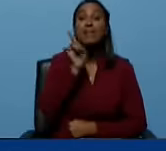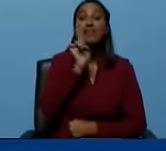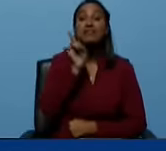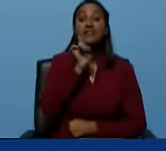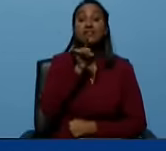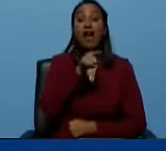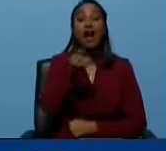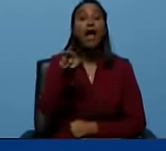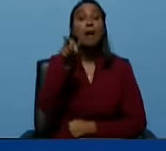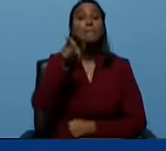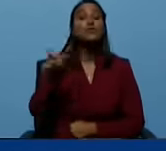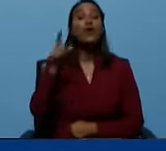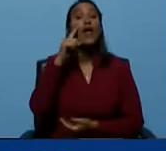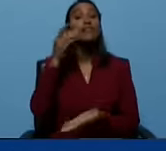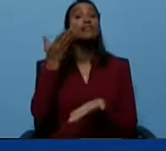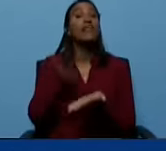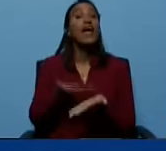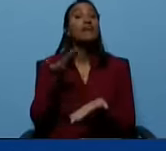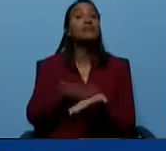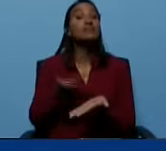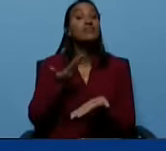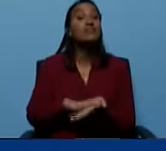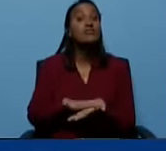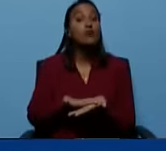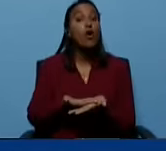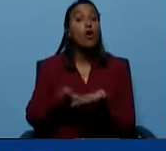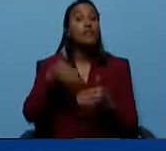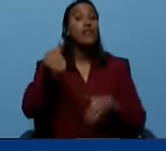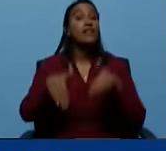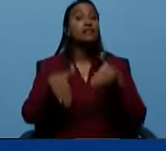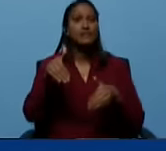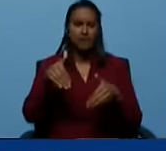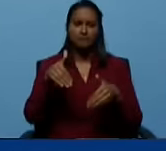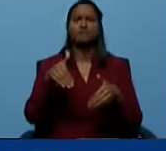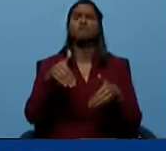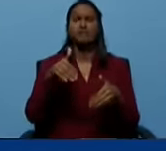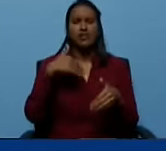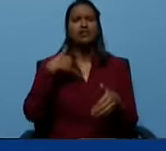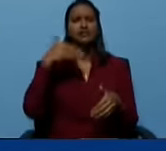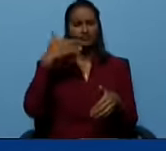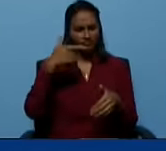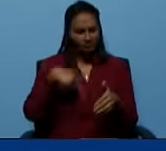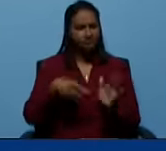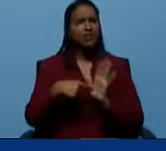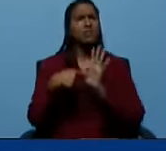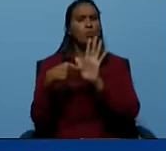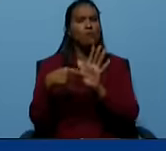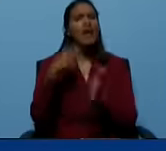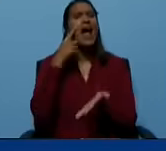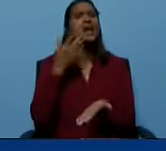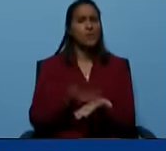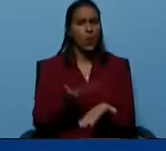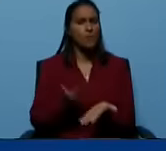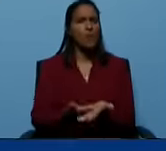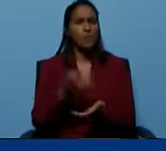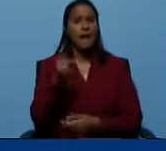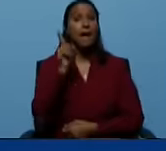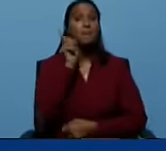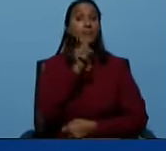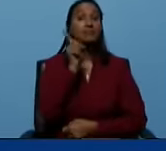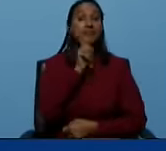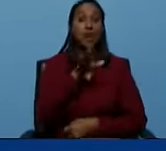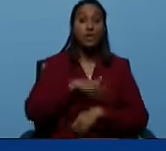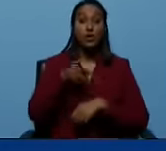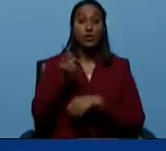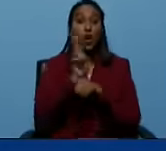ellos. Eso se va a saber con pruebas. Es mentira. Ellos organizaron,